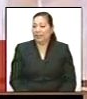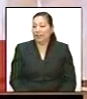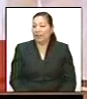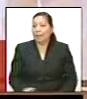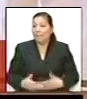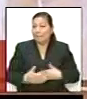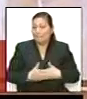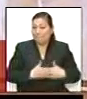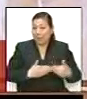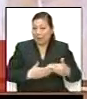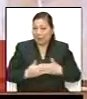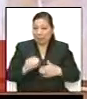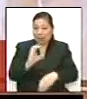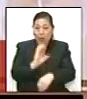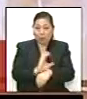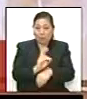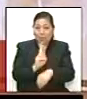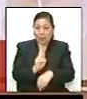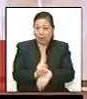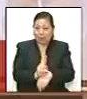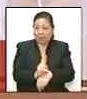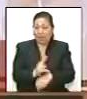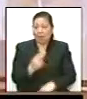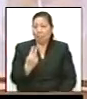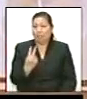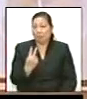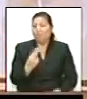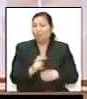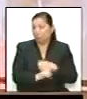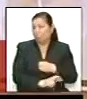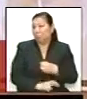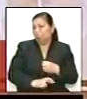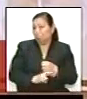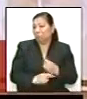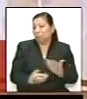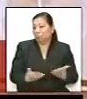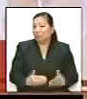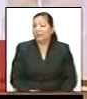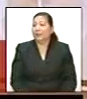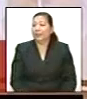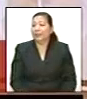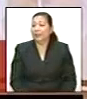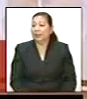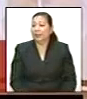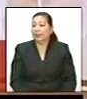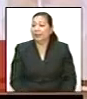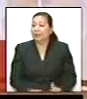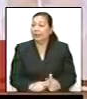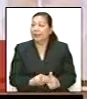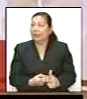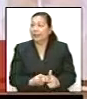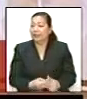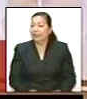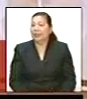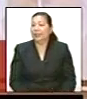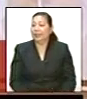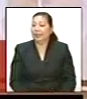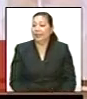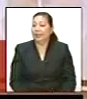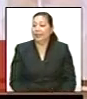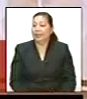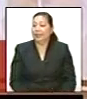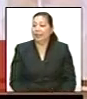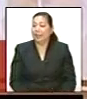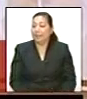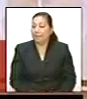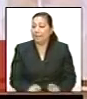Panamá y Costa Rica fueron dos países que iniciaron un proceso para